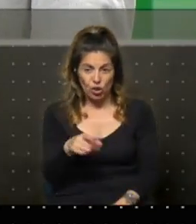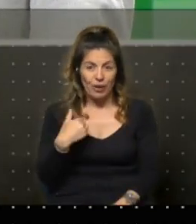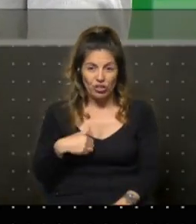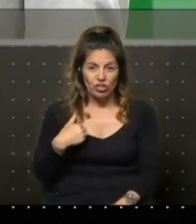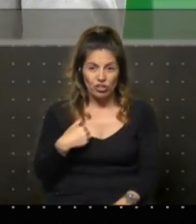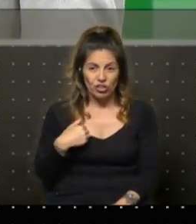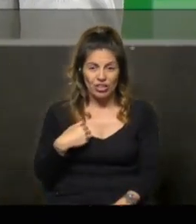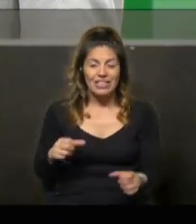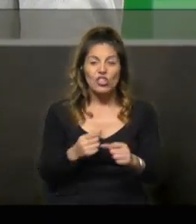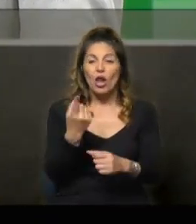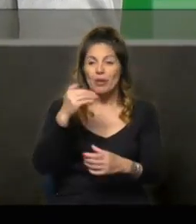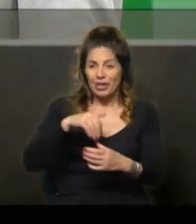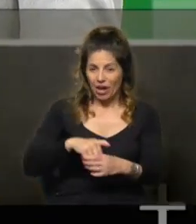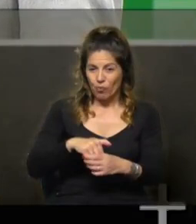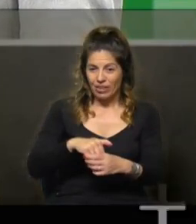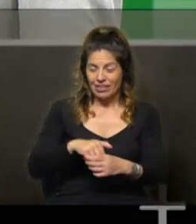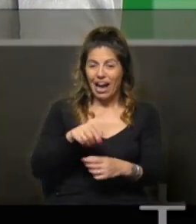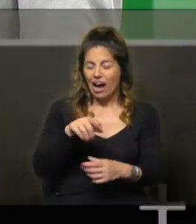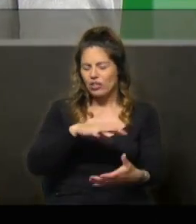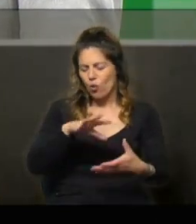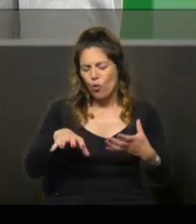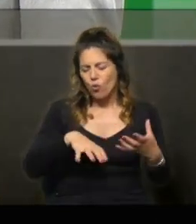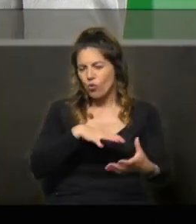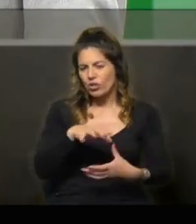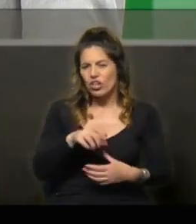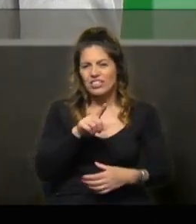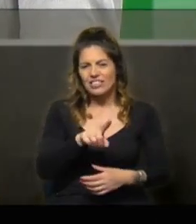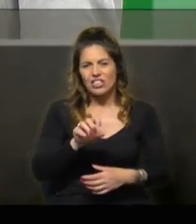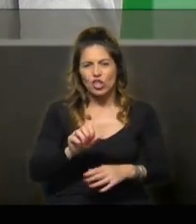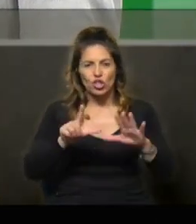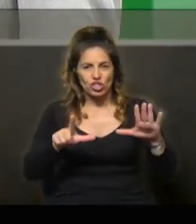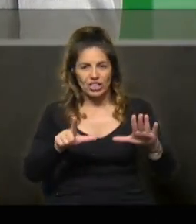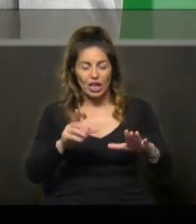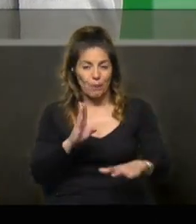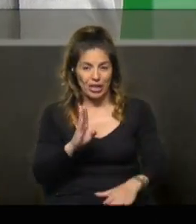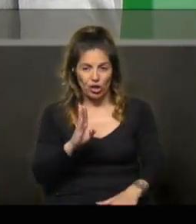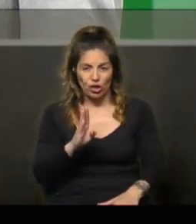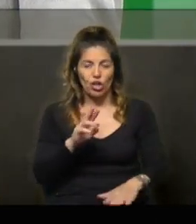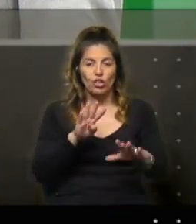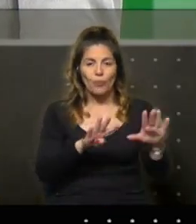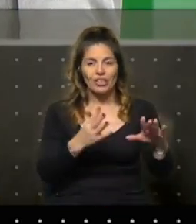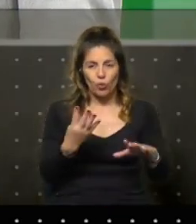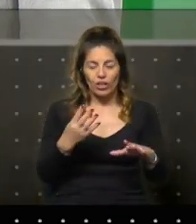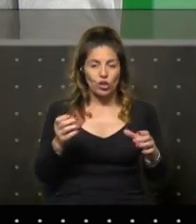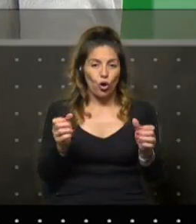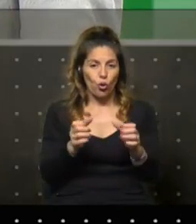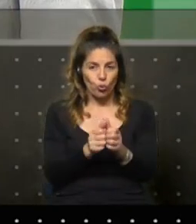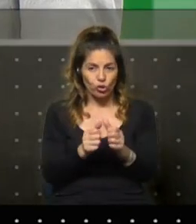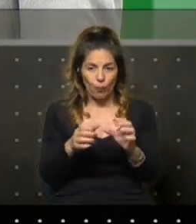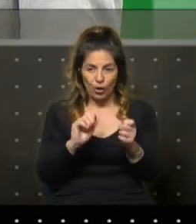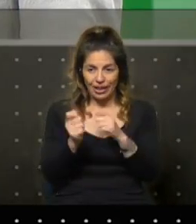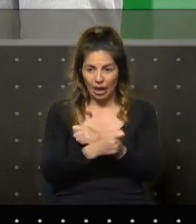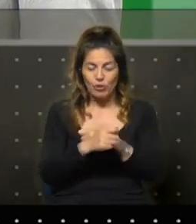constituyó en la primera vuelta y ahí hay un gran lío eh Porque 107 votos para el peronismo 94 para Juntos por el cambio